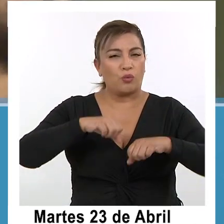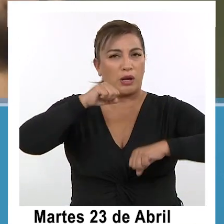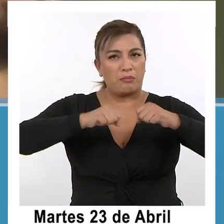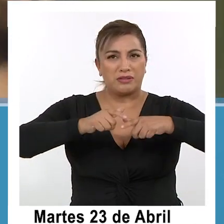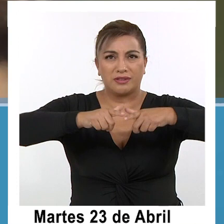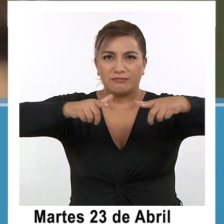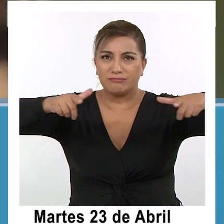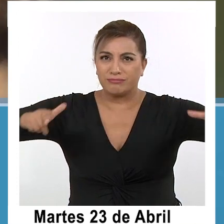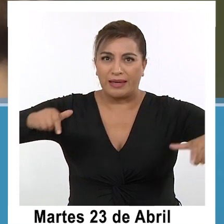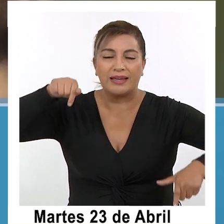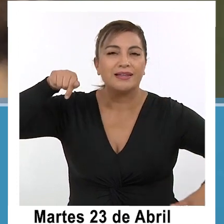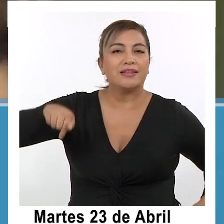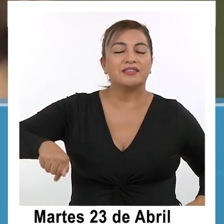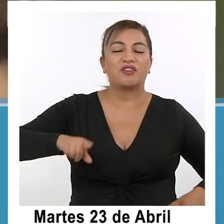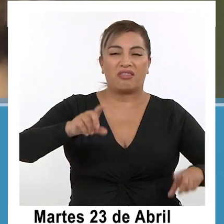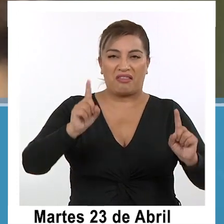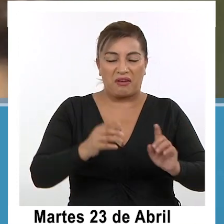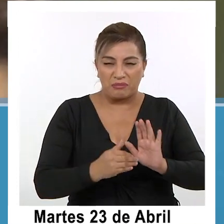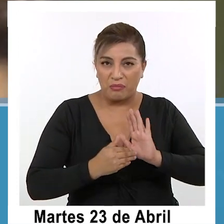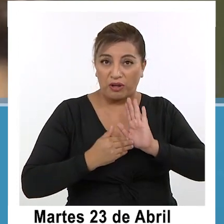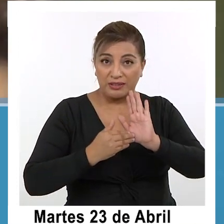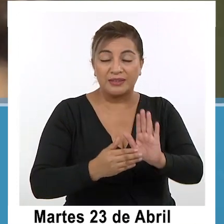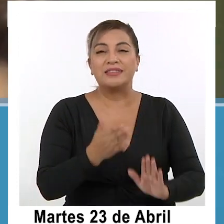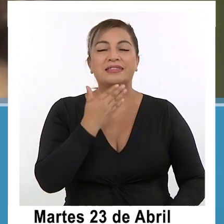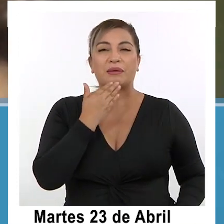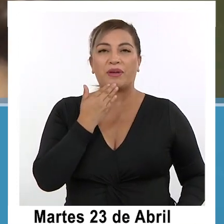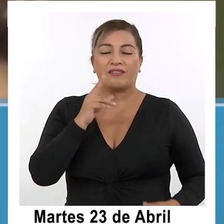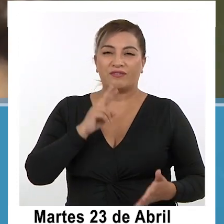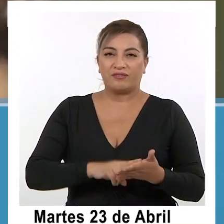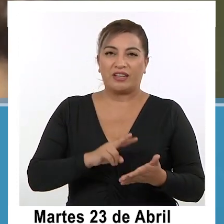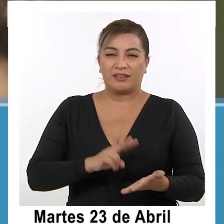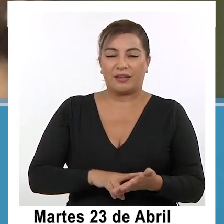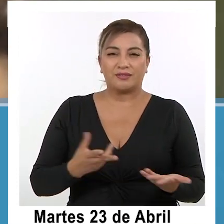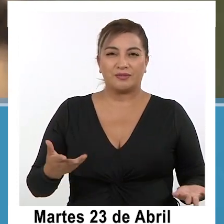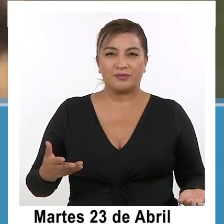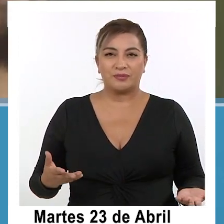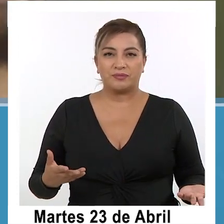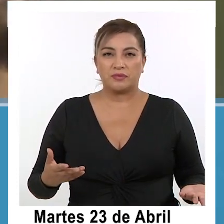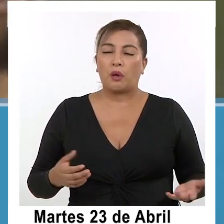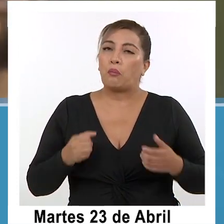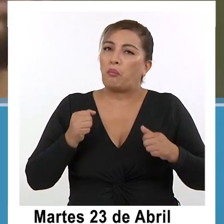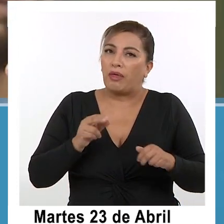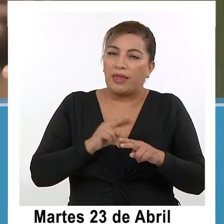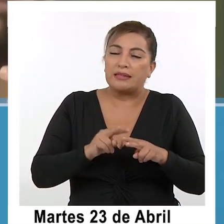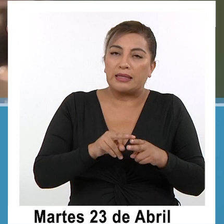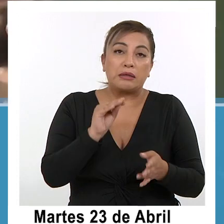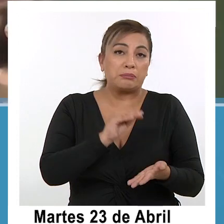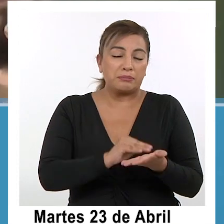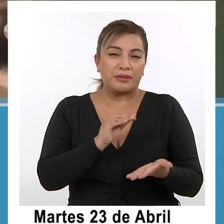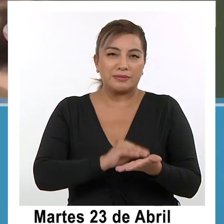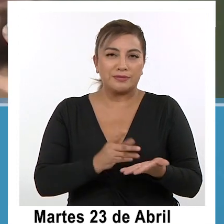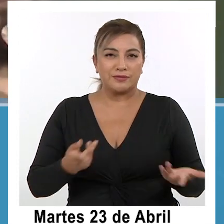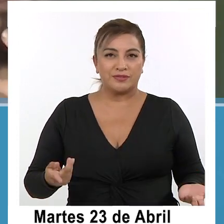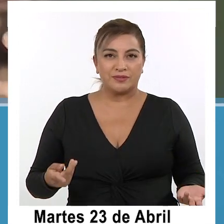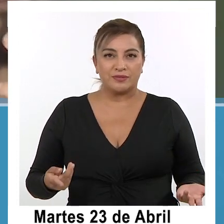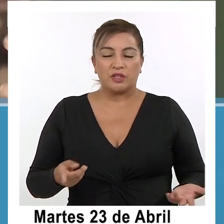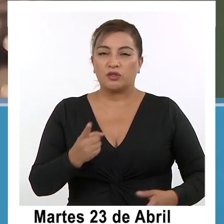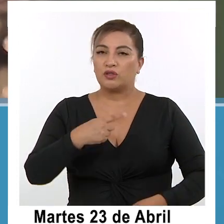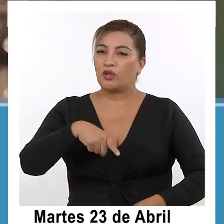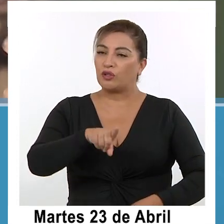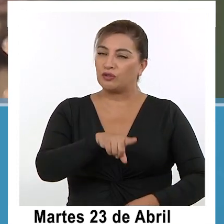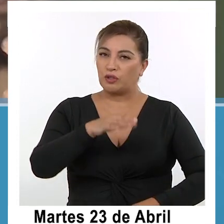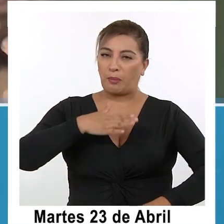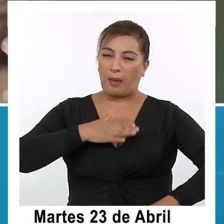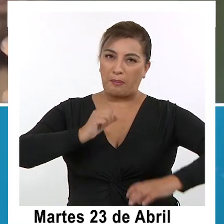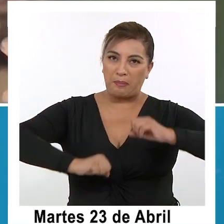muchísimo Y eso hay que destacarlo también es verdad que siempre hay algo más por por hacer Y es ahí donde bueno eh nosotros